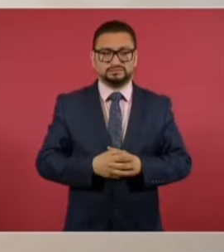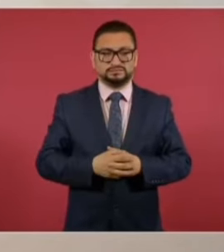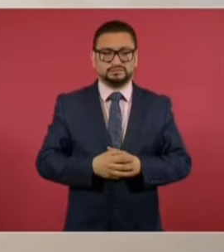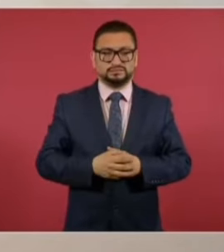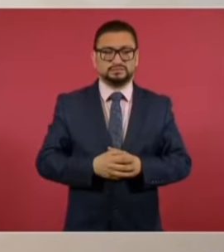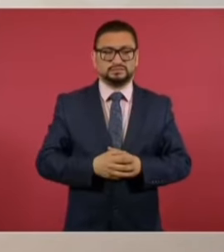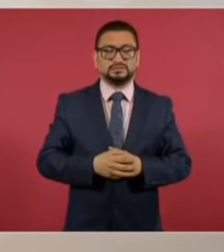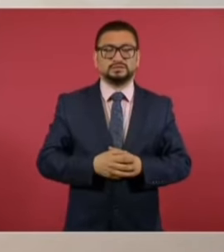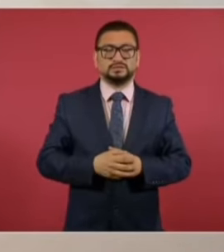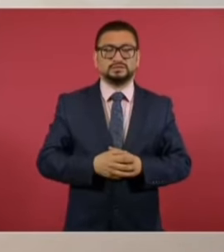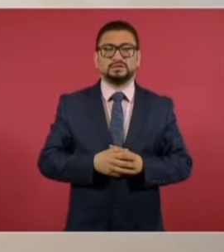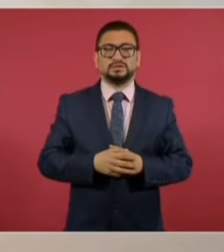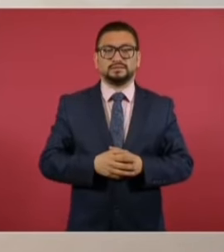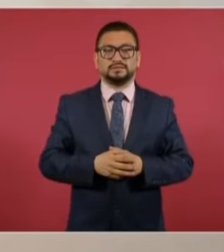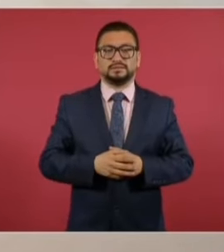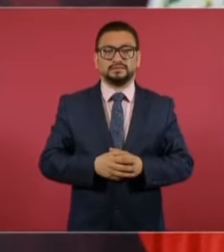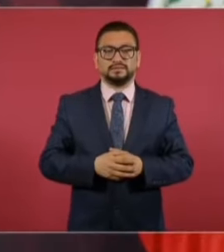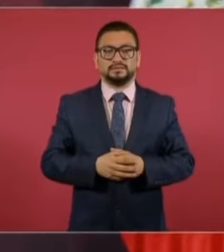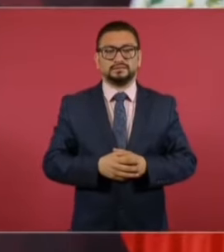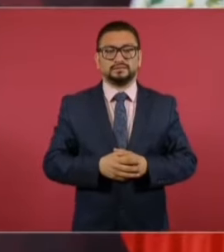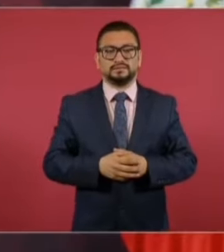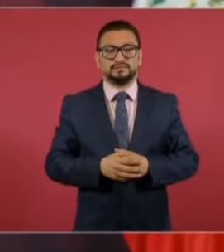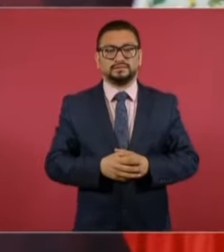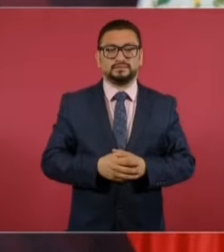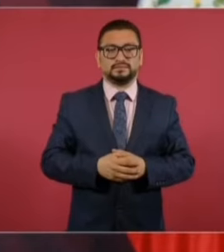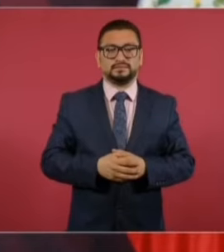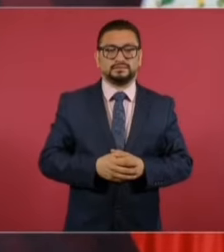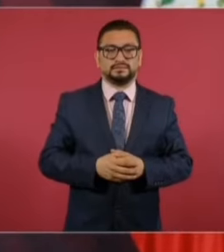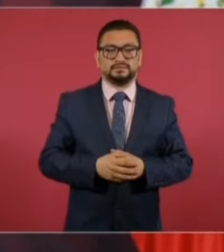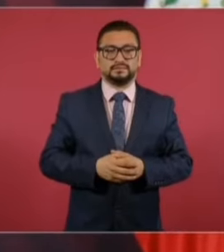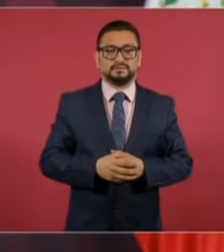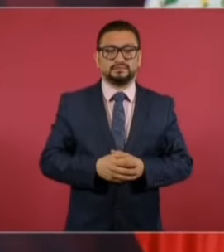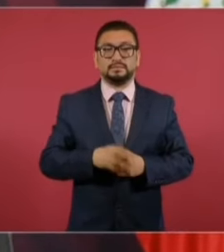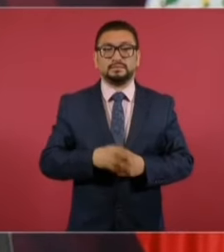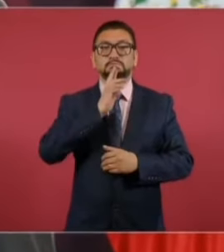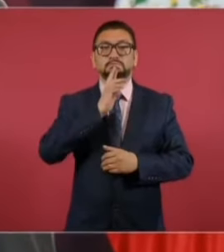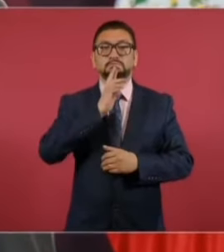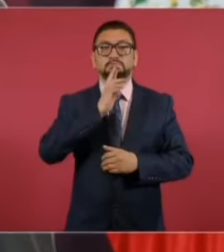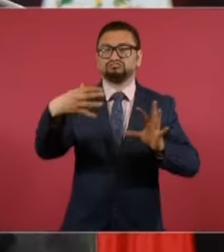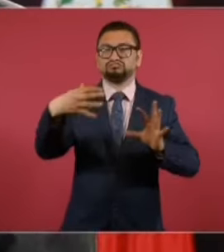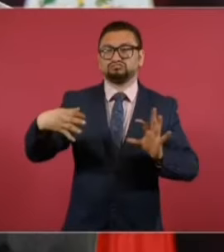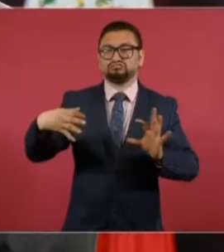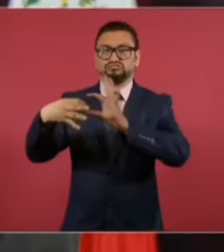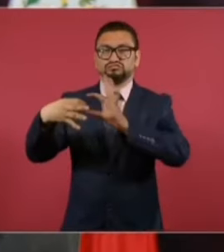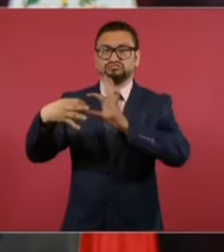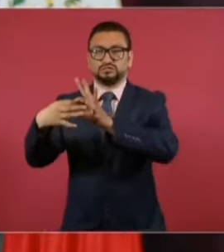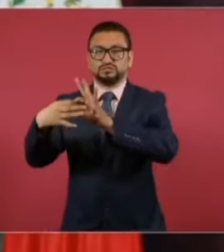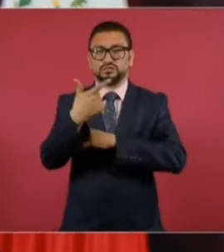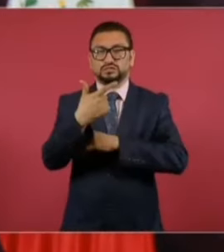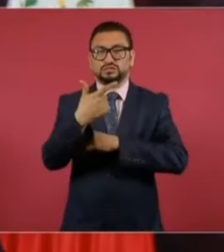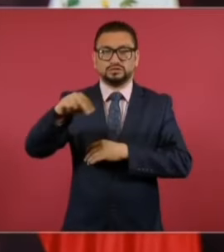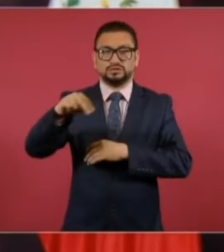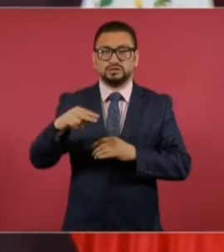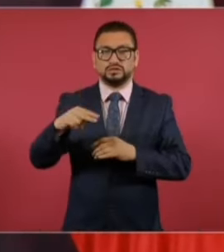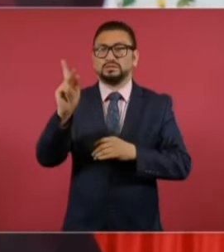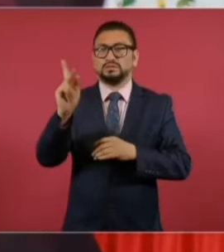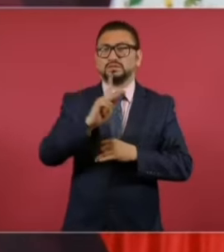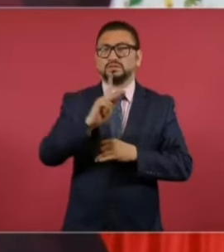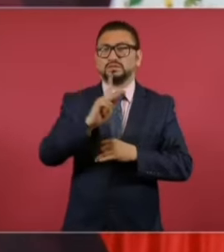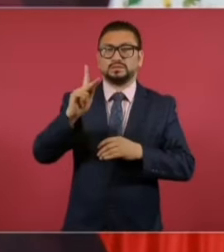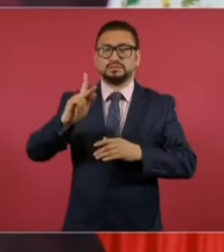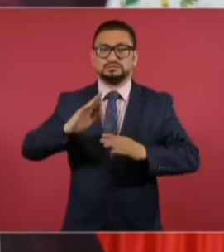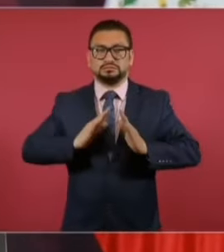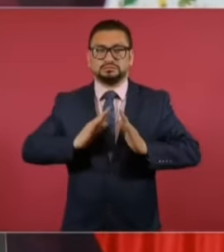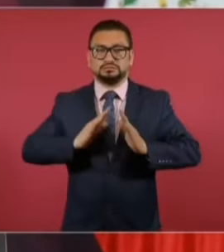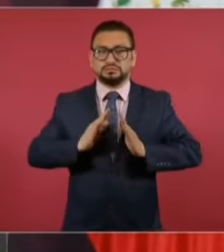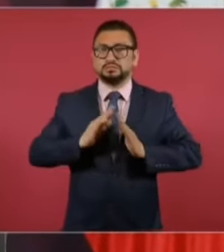Si se convierte igual que el Ejército, que la Fuerza Aérea,